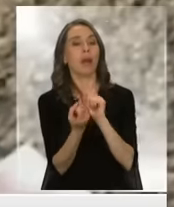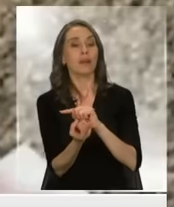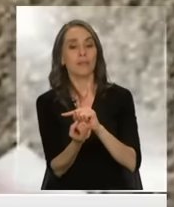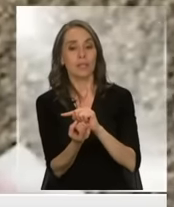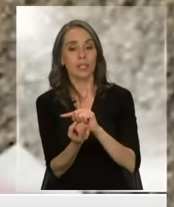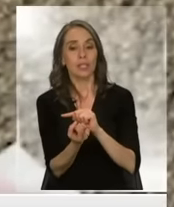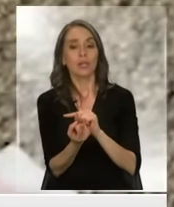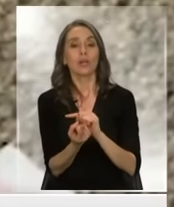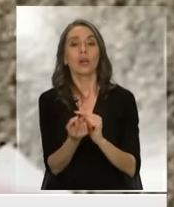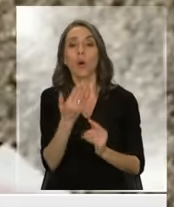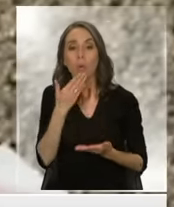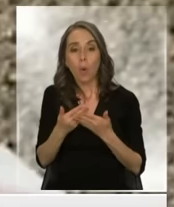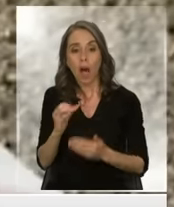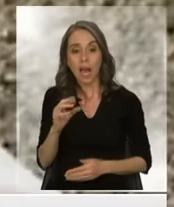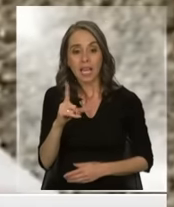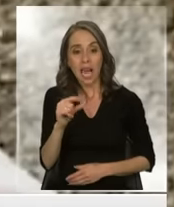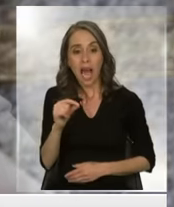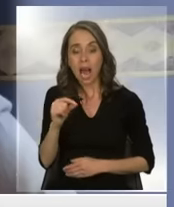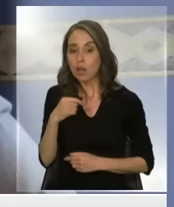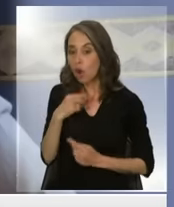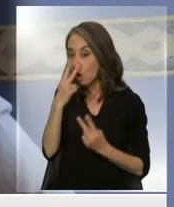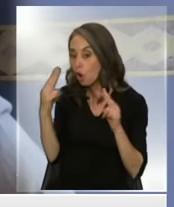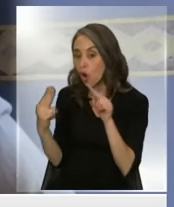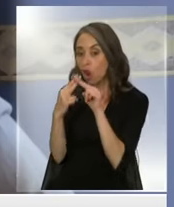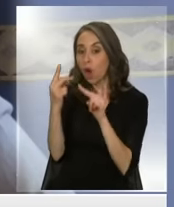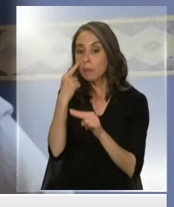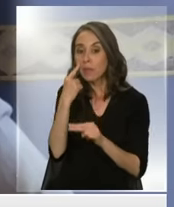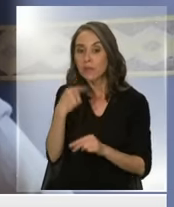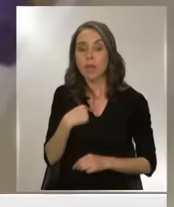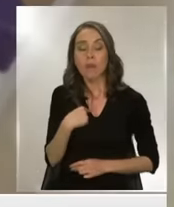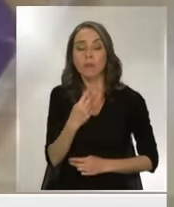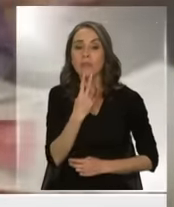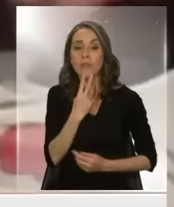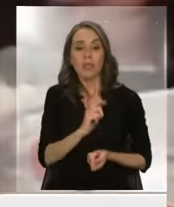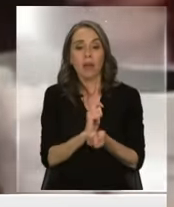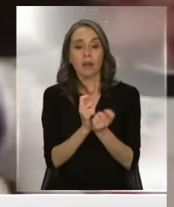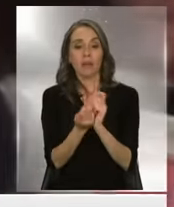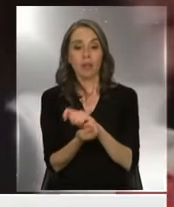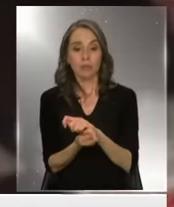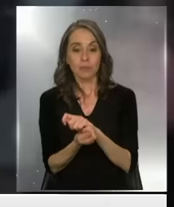contrario. Cuando Carlo entró en mi vida, algo dentro de mí cambió.